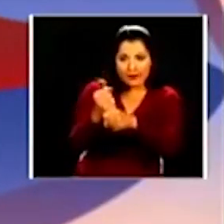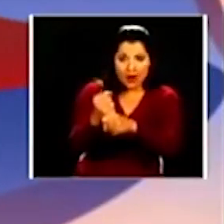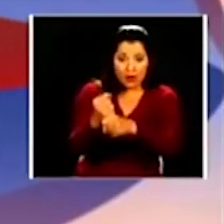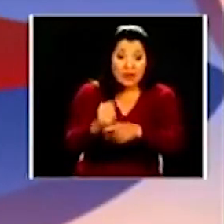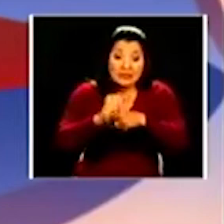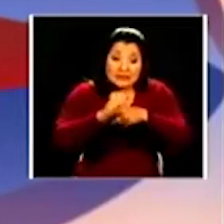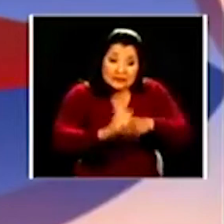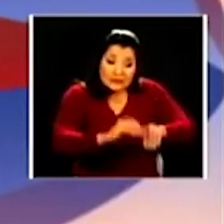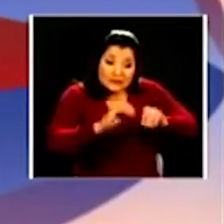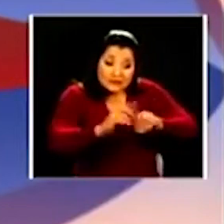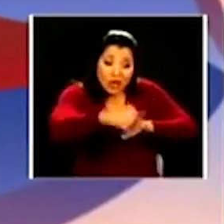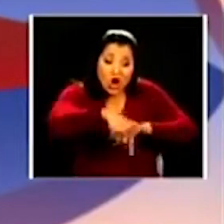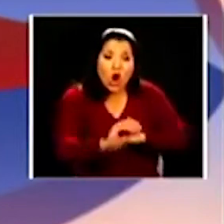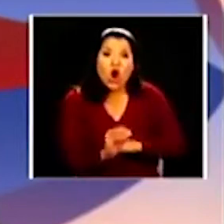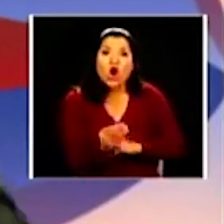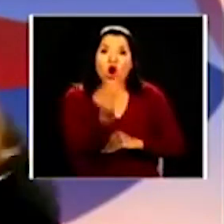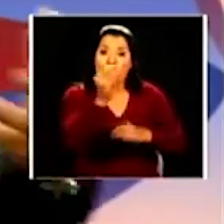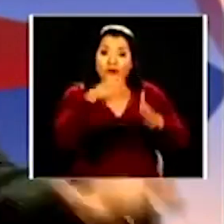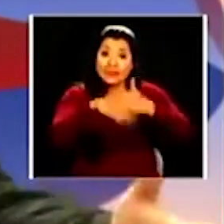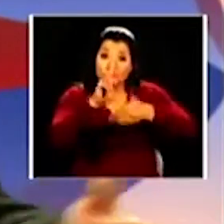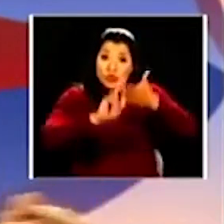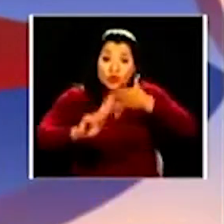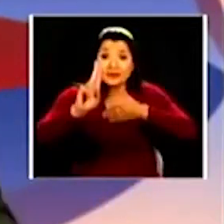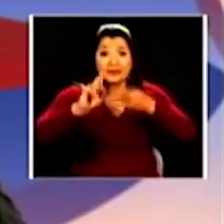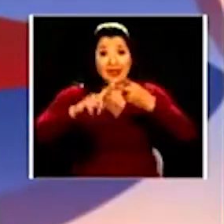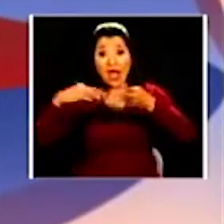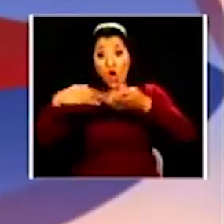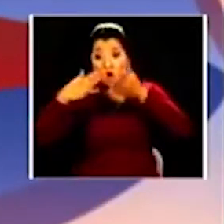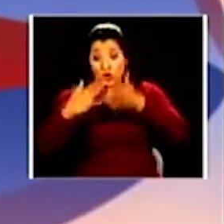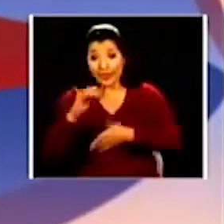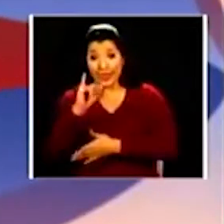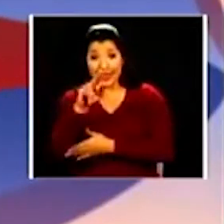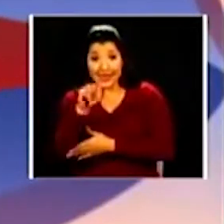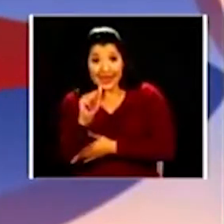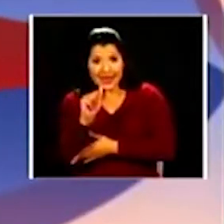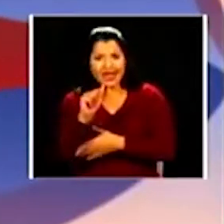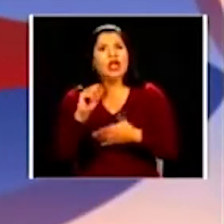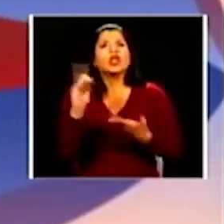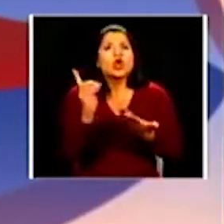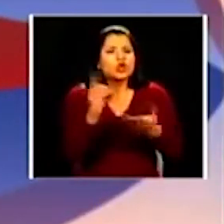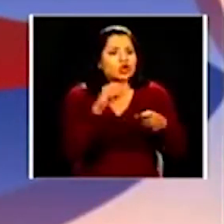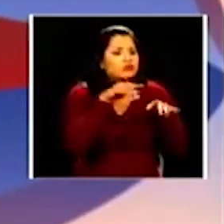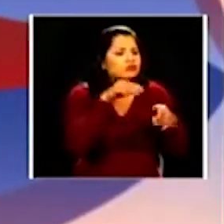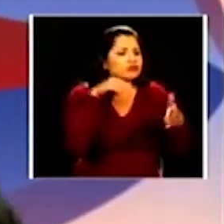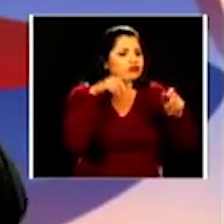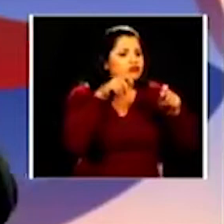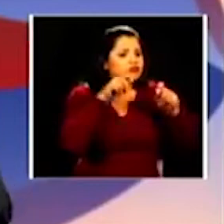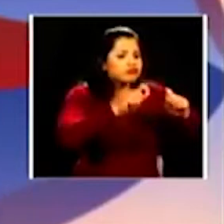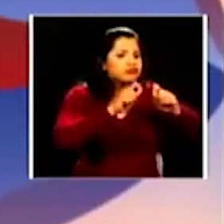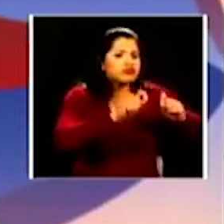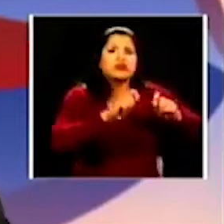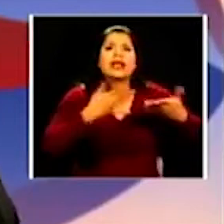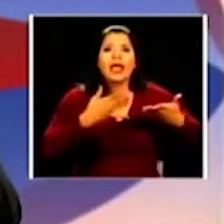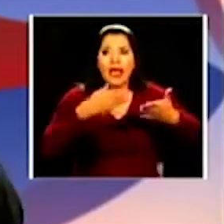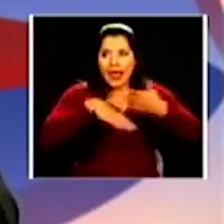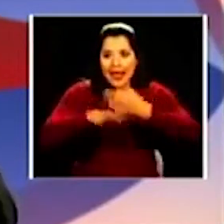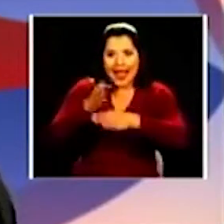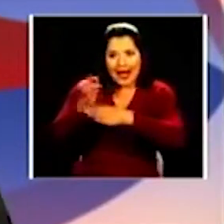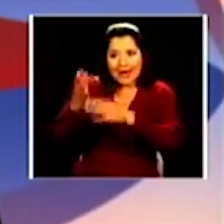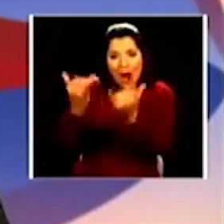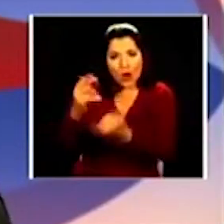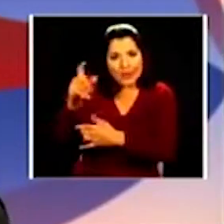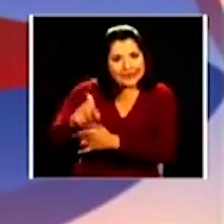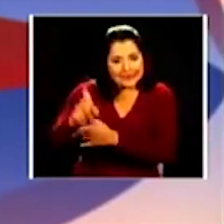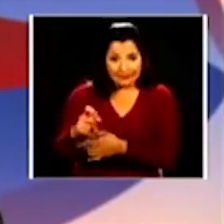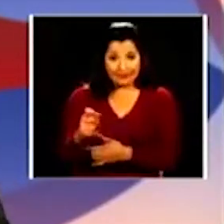capacitar a nuestros jóvenes en las universidades, a los estudiantes del INA, en esas labores que necesitan las empresas hoy por hoy. Actualmente, solo